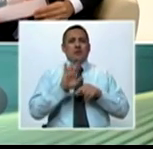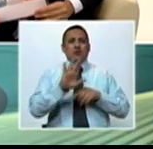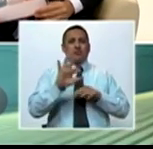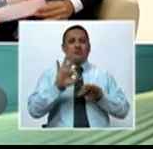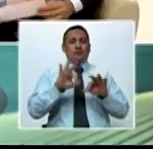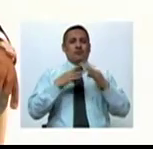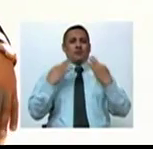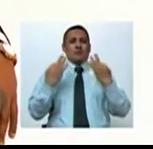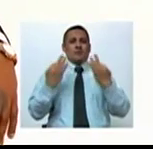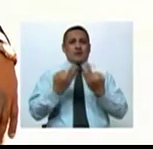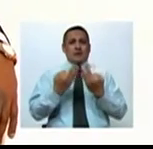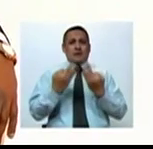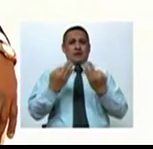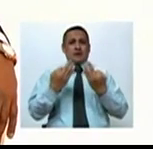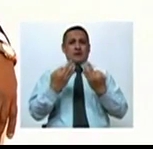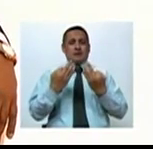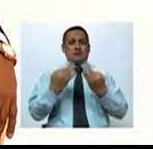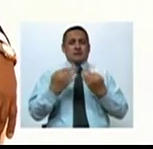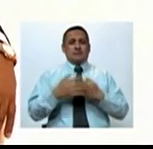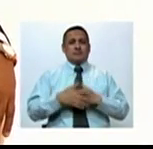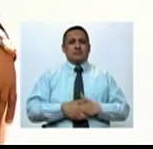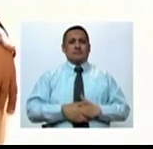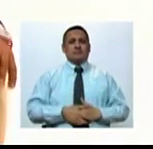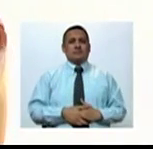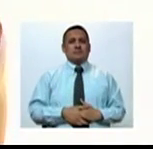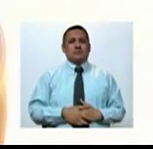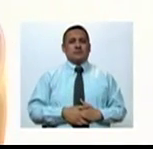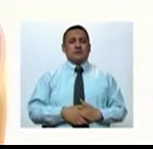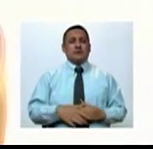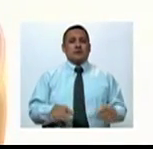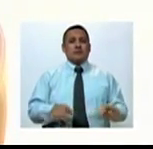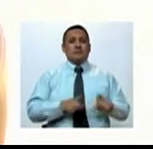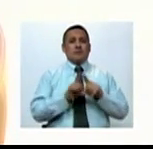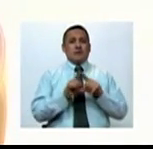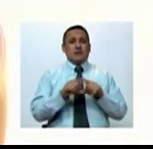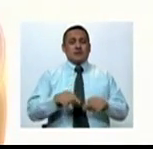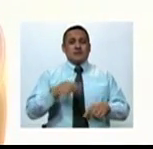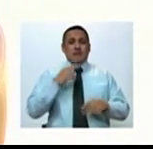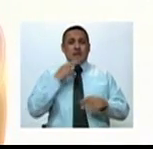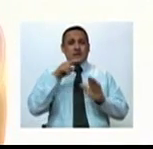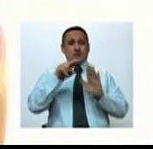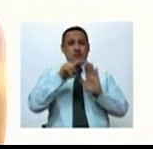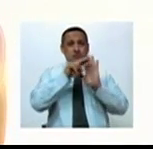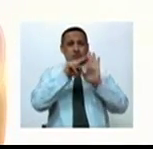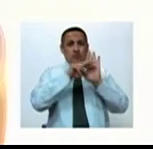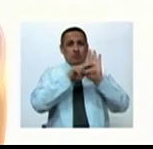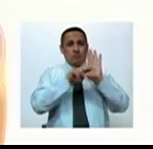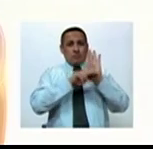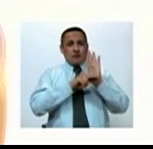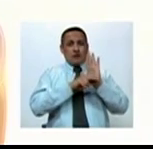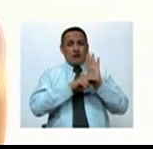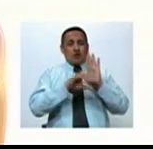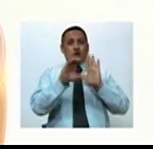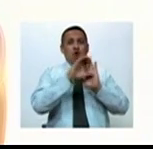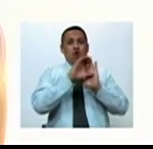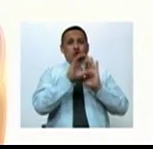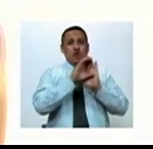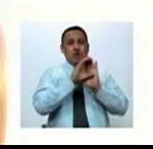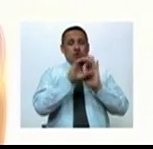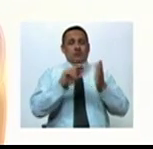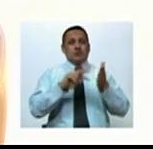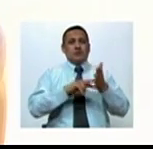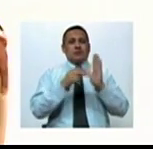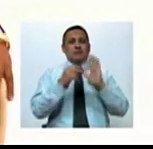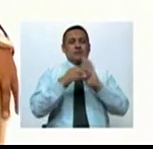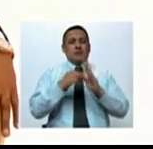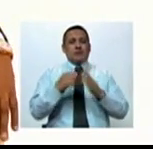de su familia eventualmente. Y la de su familia. Entonces, esa norma del Código Procesal